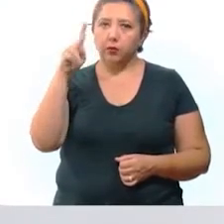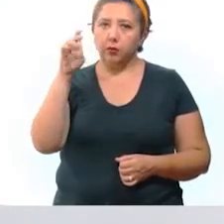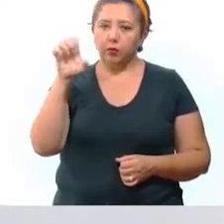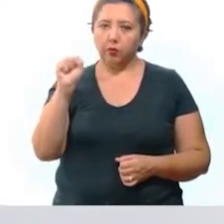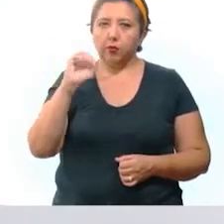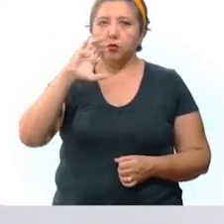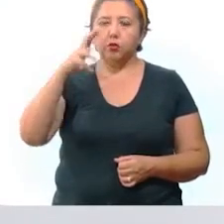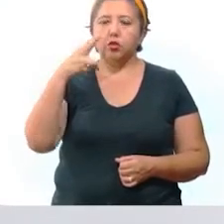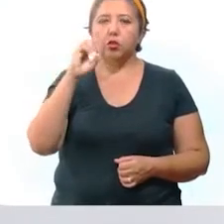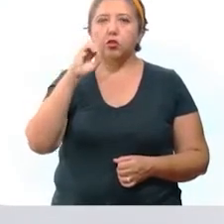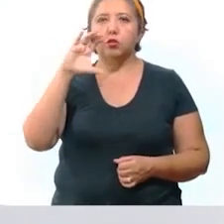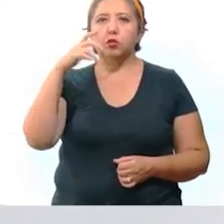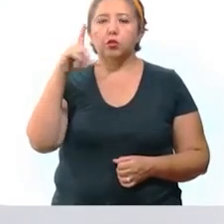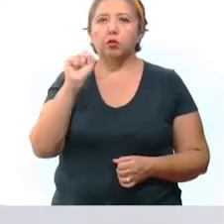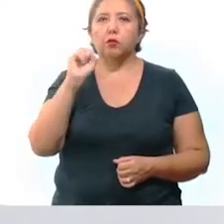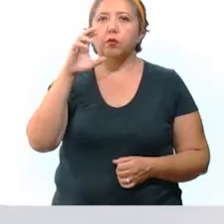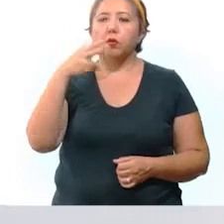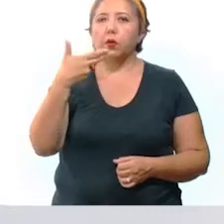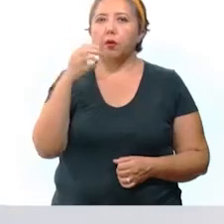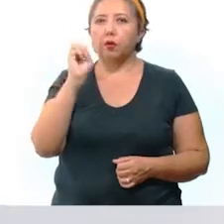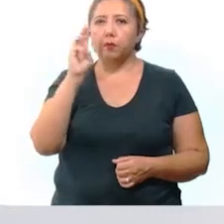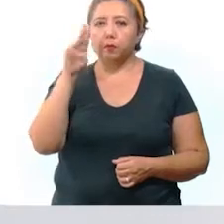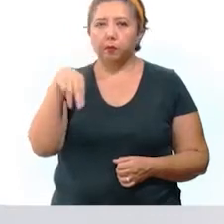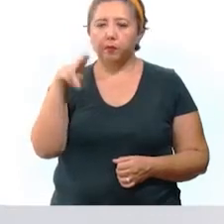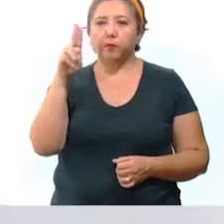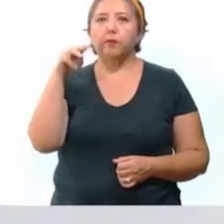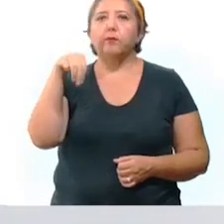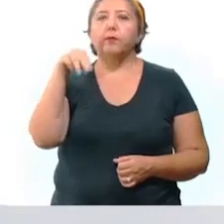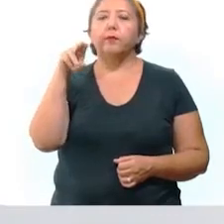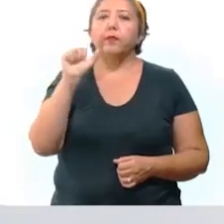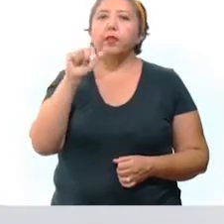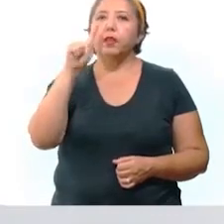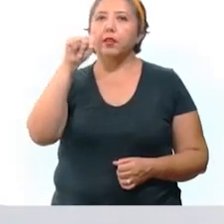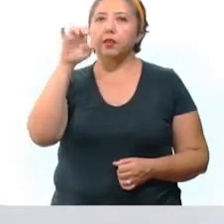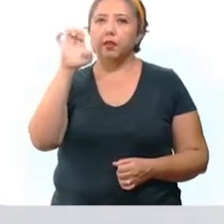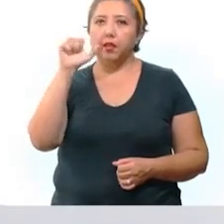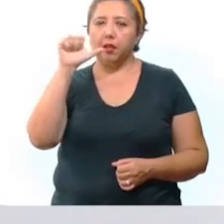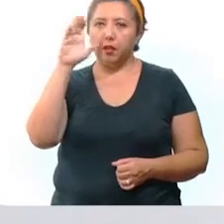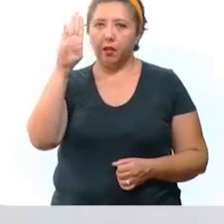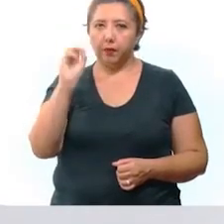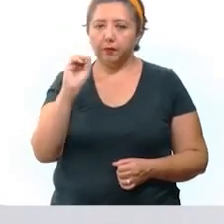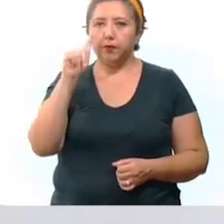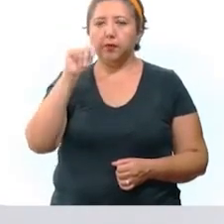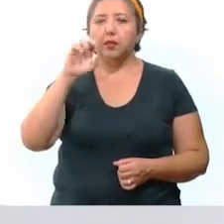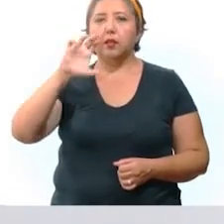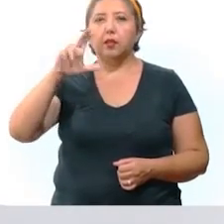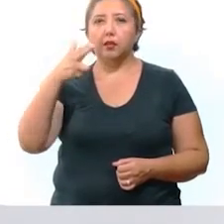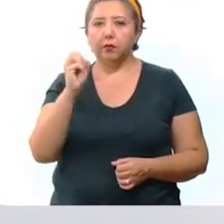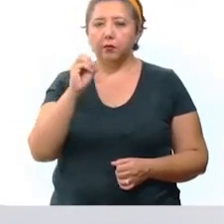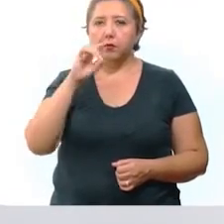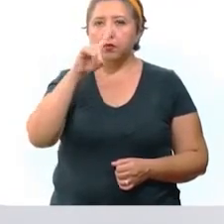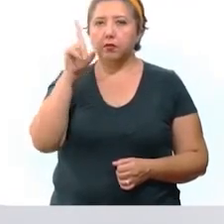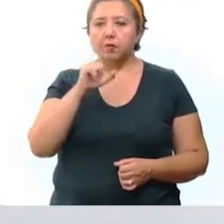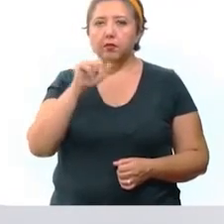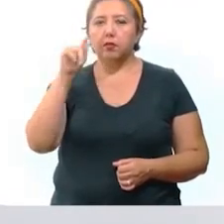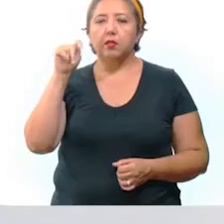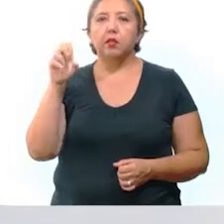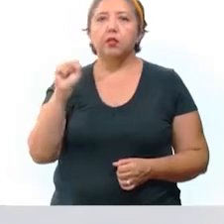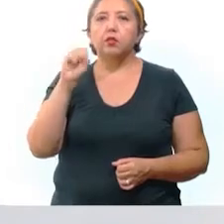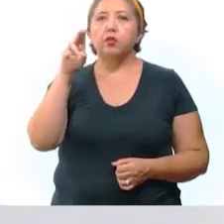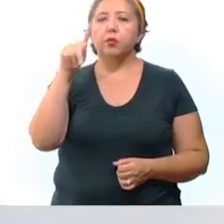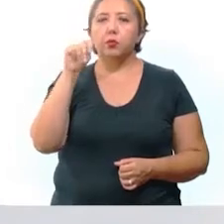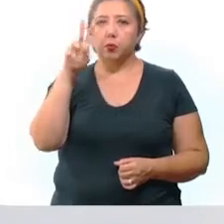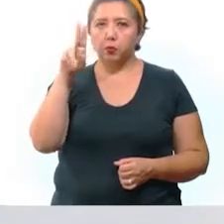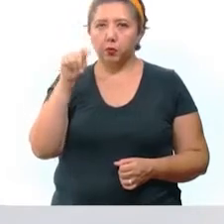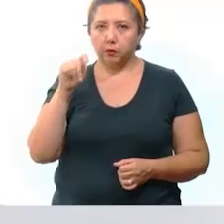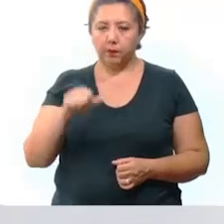Chancom, Chocholá, Sinanché, Jomún, Muna, Jalachó, Teabo, Yaxcabá, Tecó, Tzucacab, Citás, Suquilá y